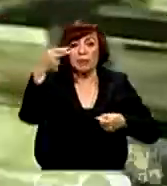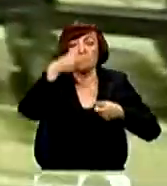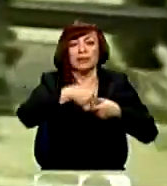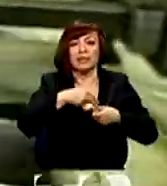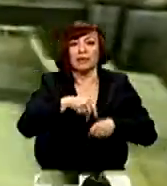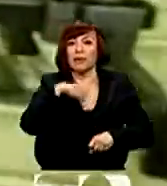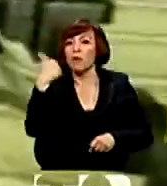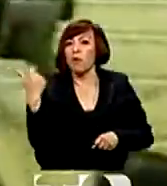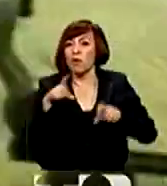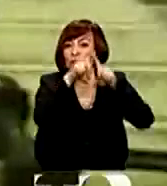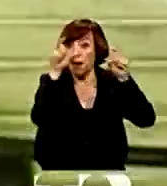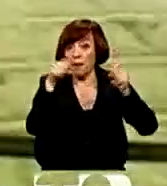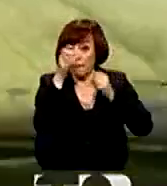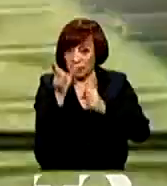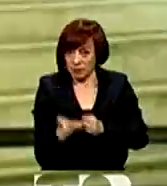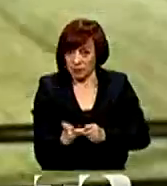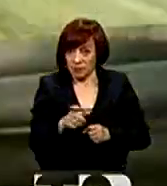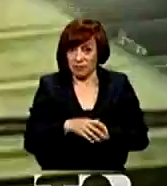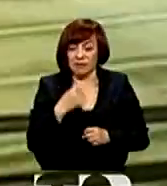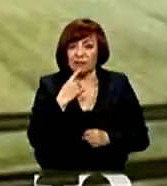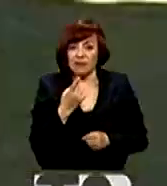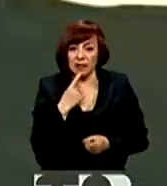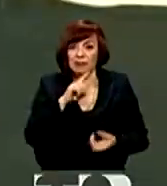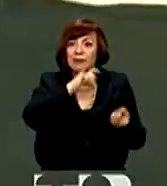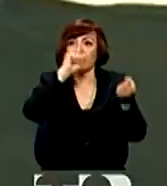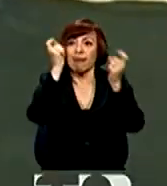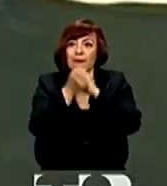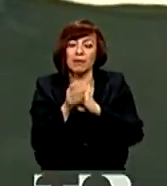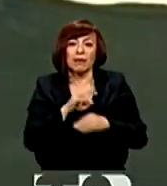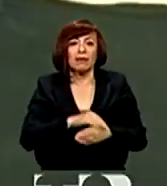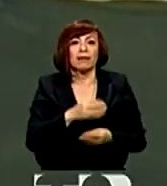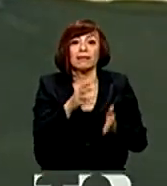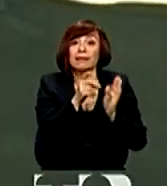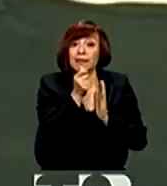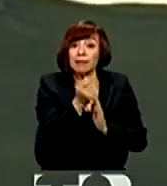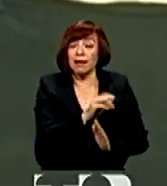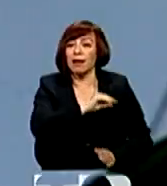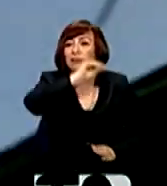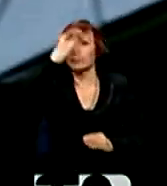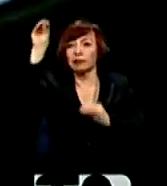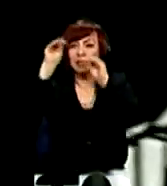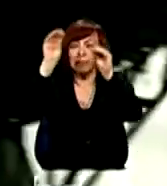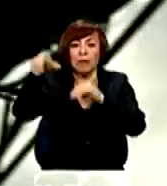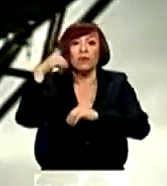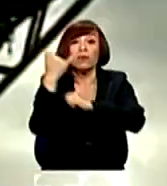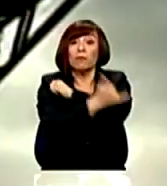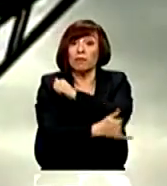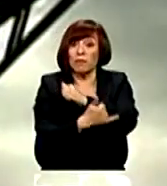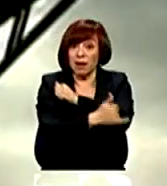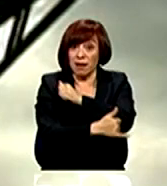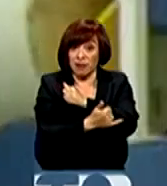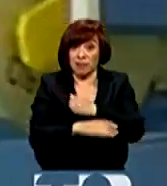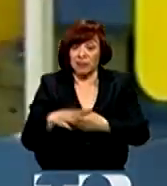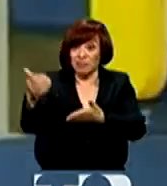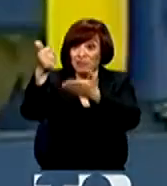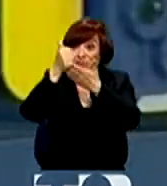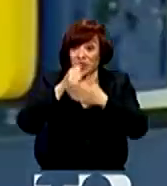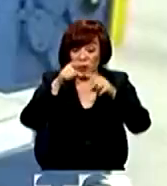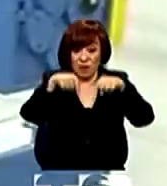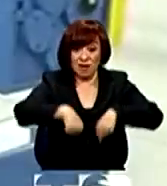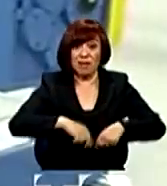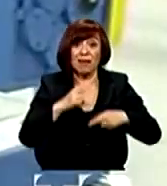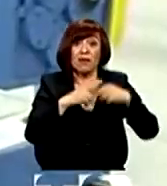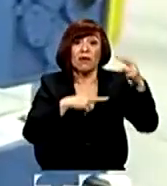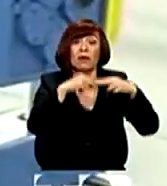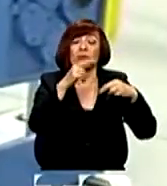aquel entonces se hablaba de transferencias en paraísos fiscales de un holding de telecomunicaciones a cambio de una licencia de construcción de